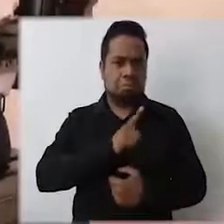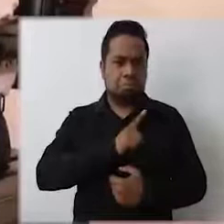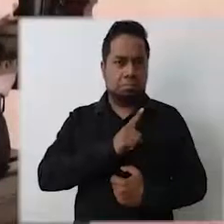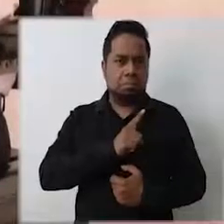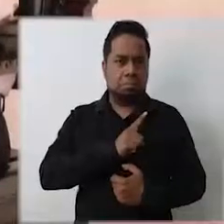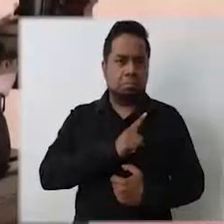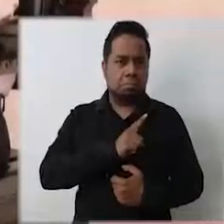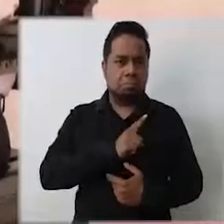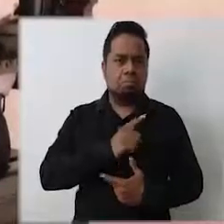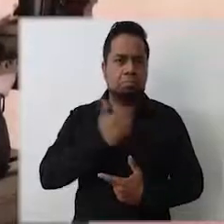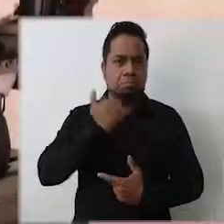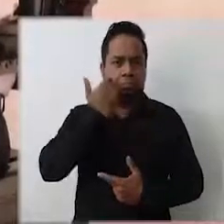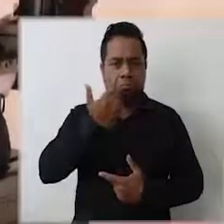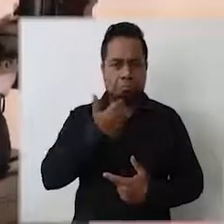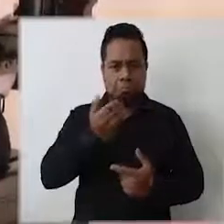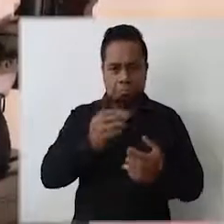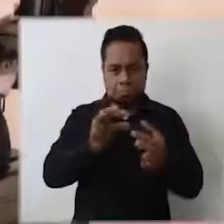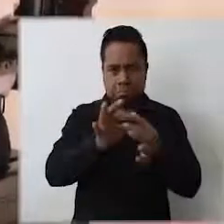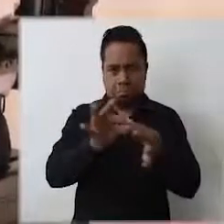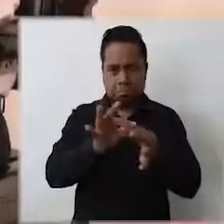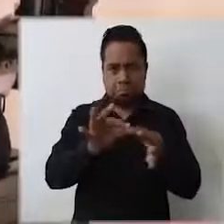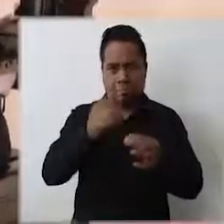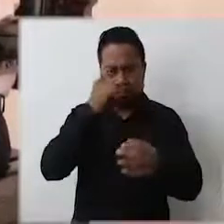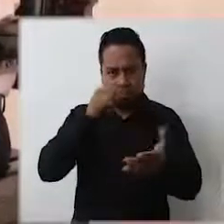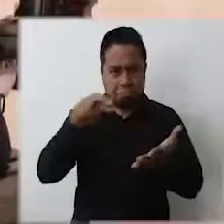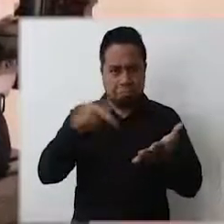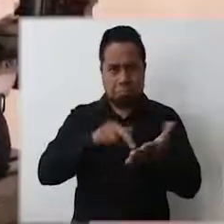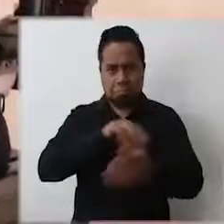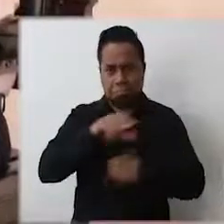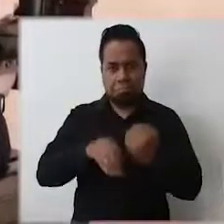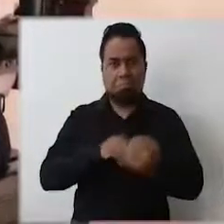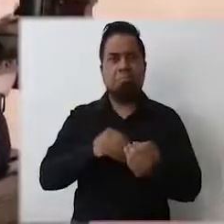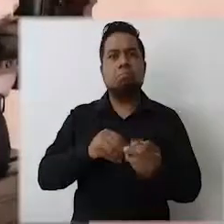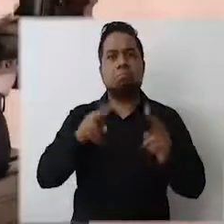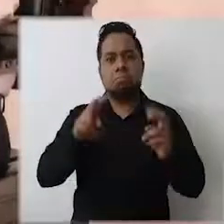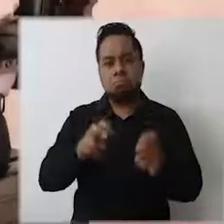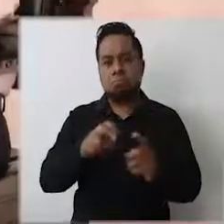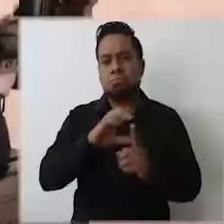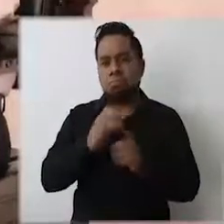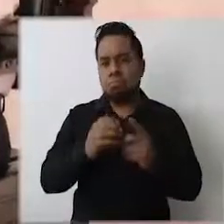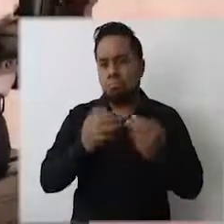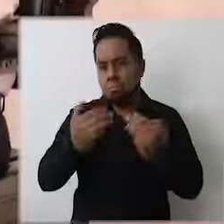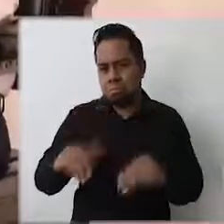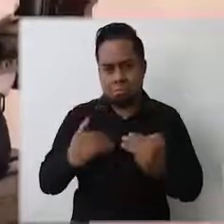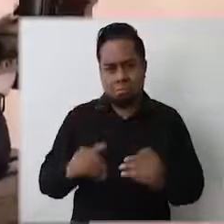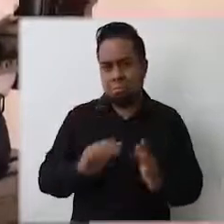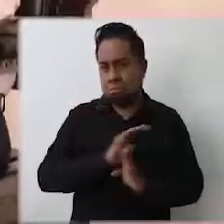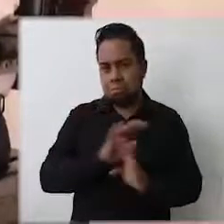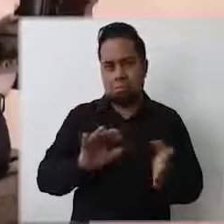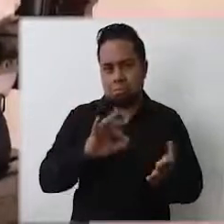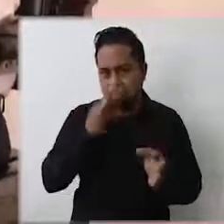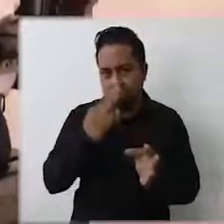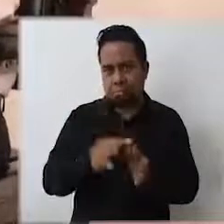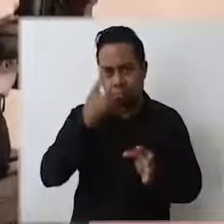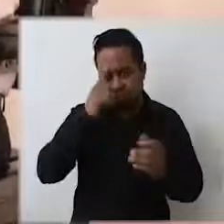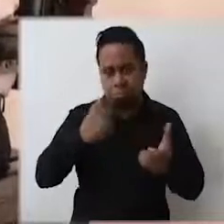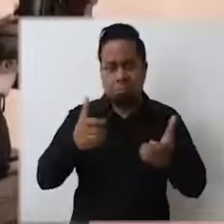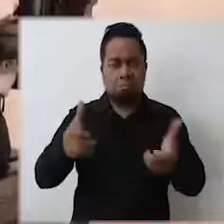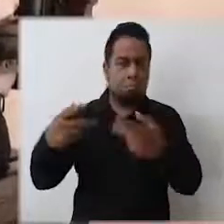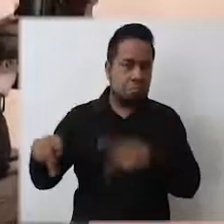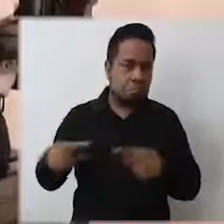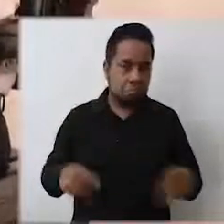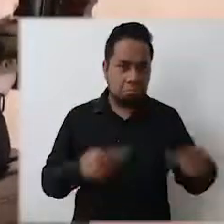si tratamos de normar, regularizar, no únicamente es otorgar un permiso por otorgarlo. Habría que supervisar,